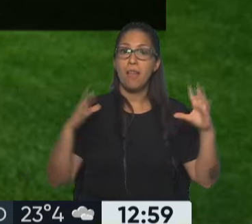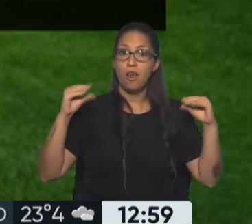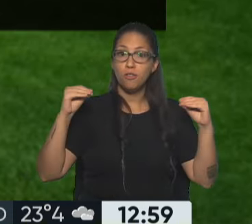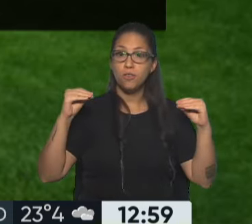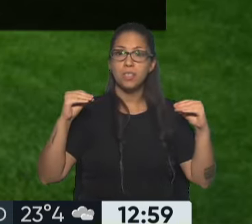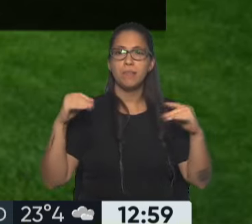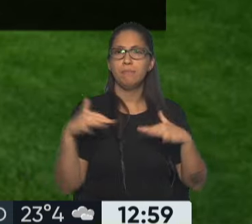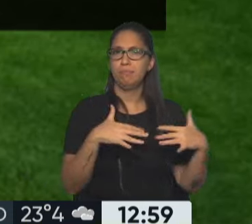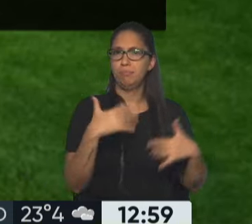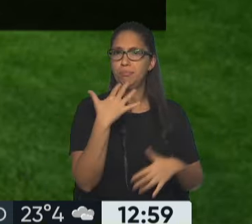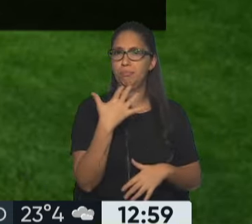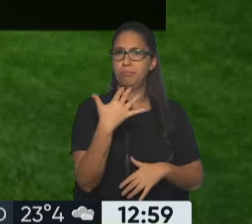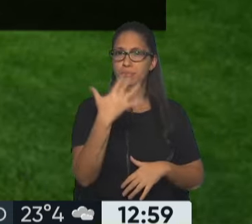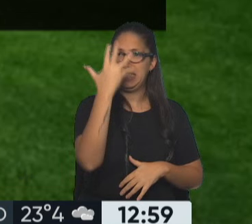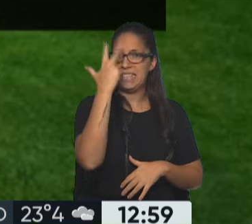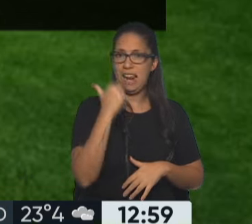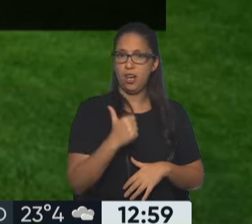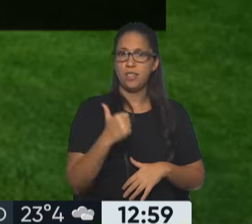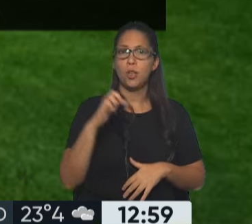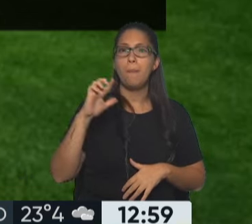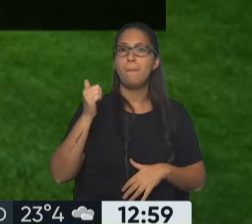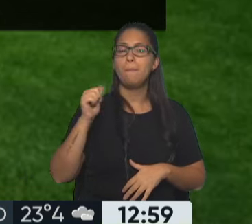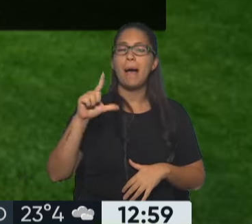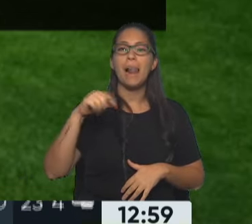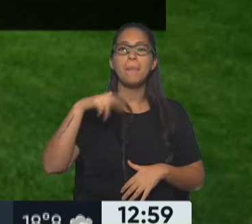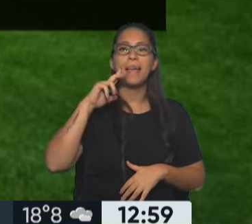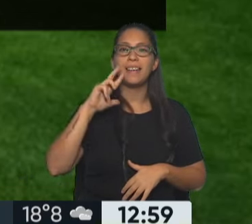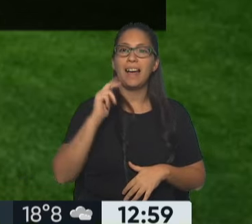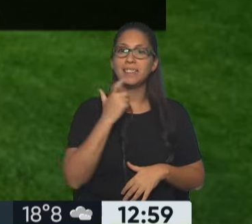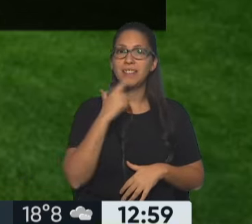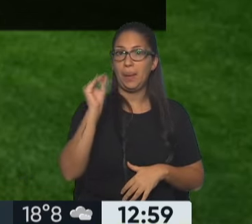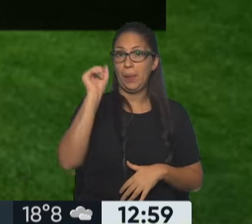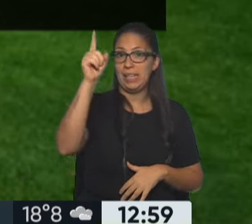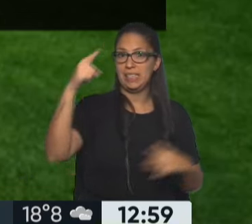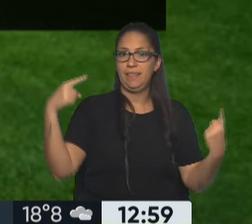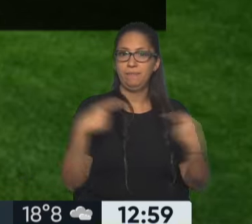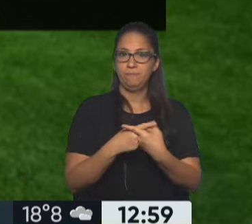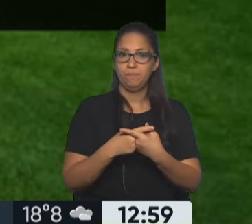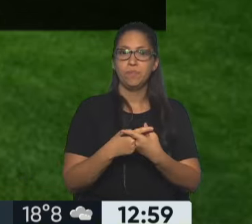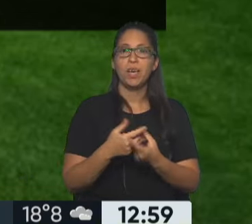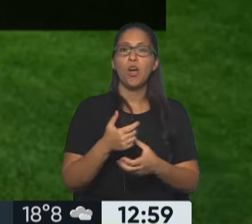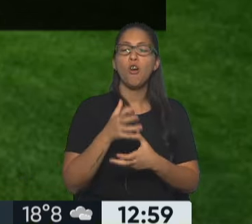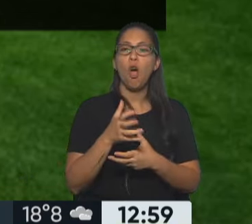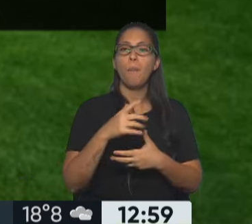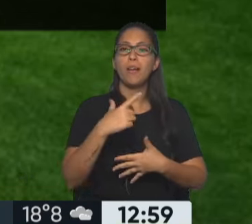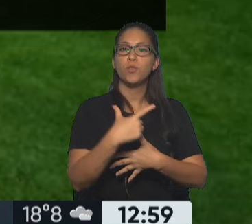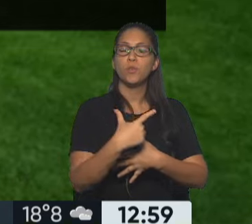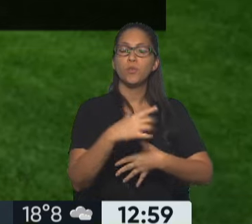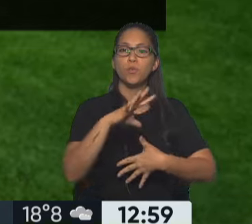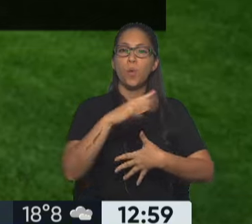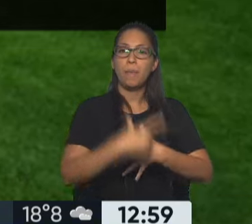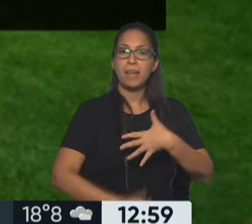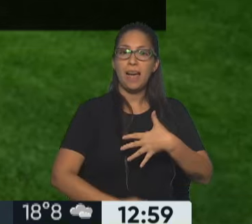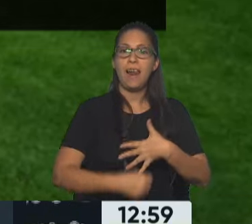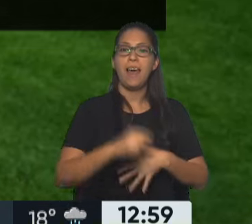Sí. En el gasómetro, San Lorenzo recibiendo a Palmeiras de Brasil. Y por la Sudamericana, 19 horas, debut